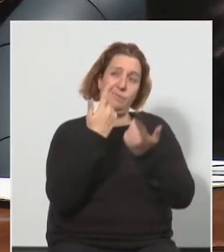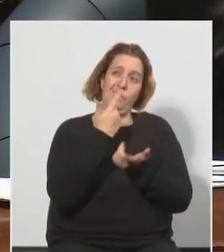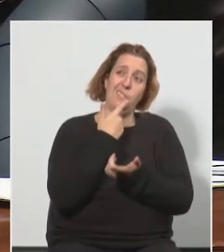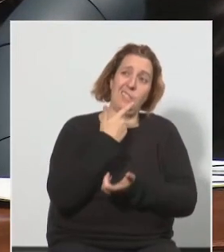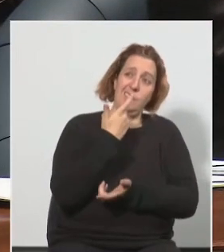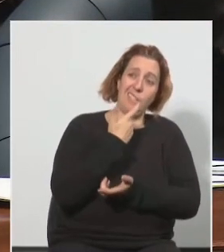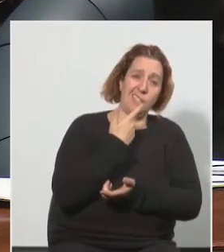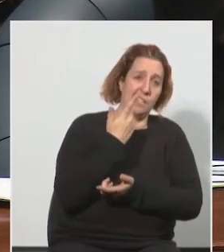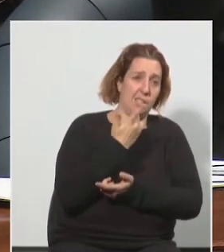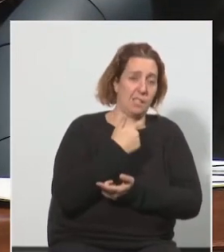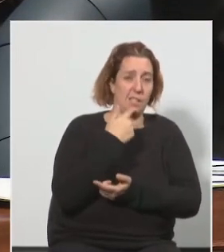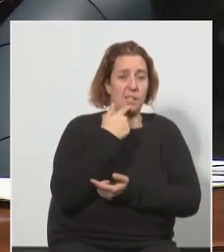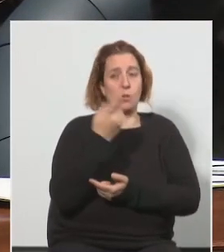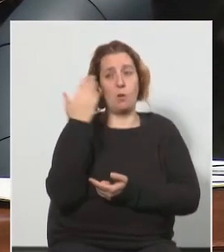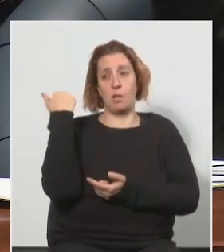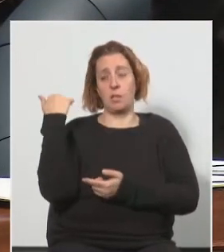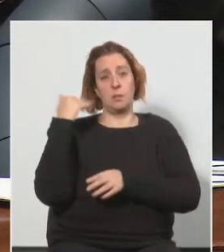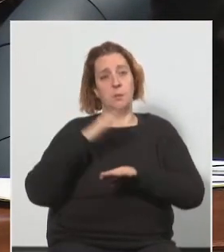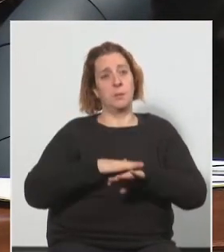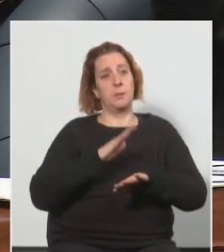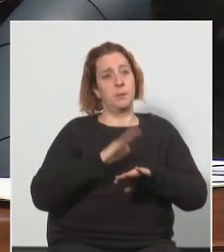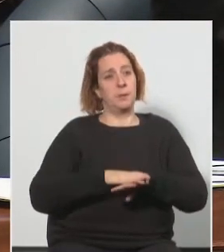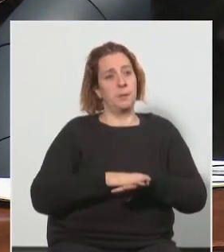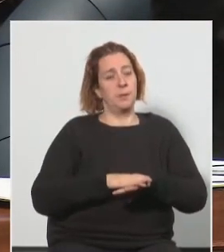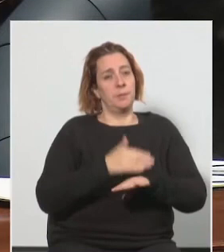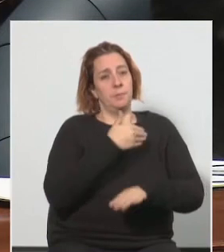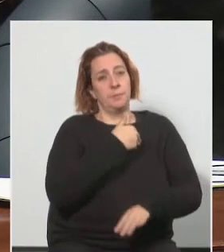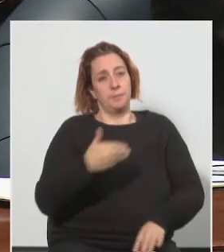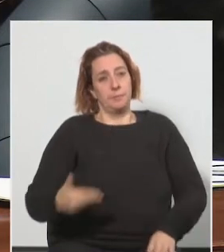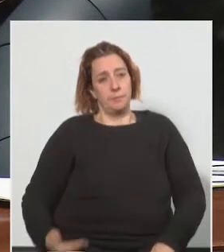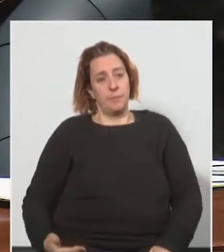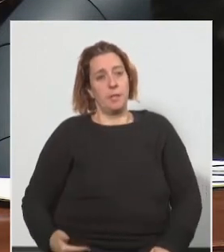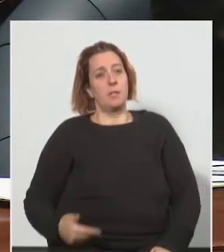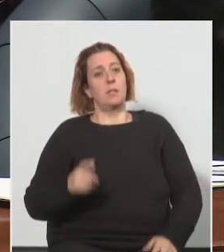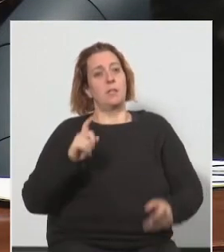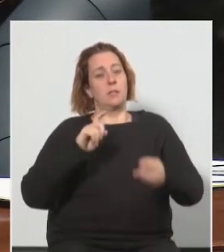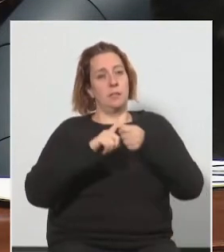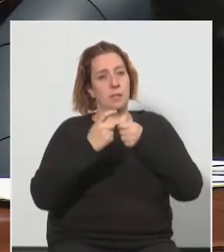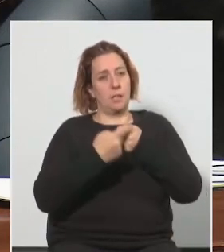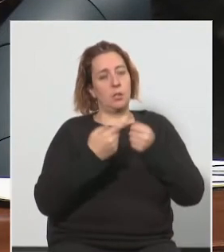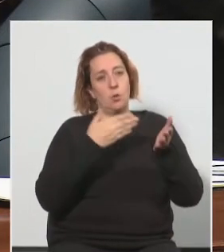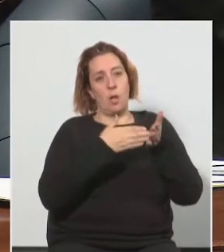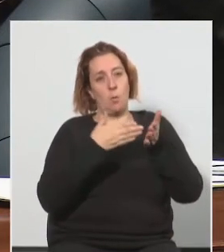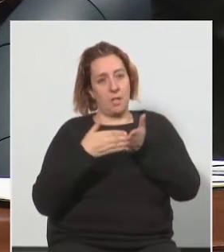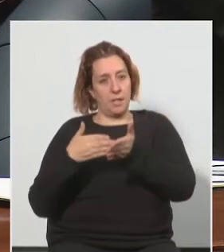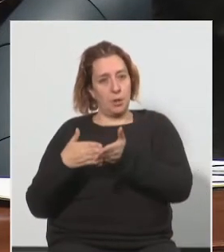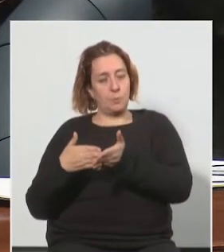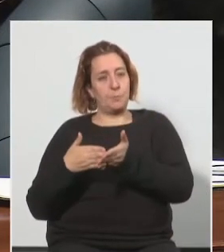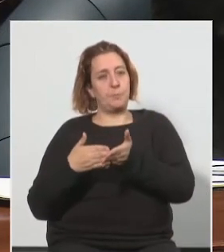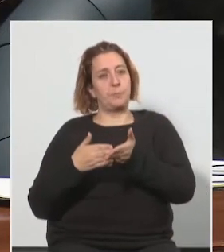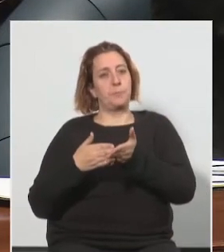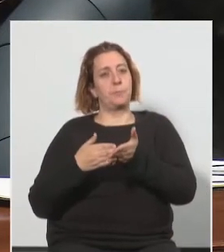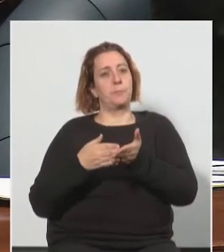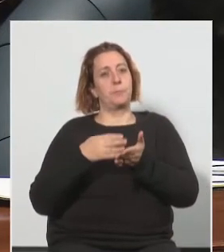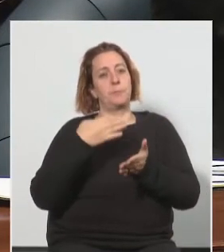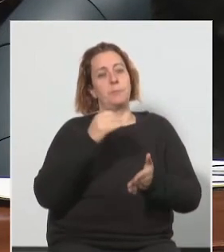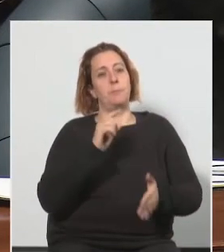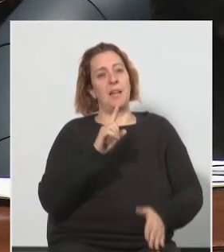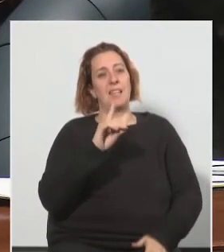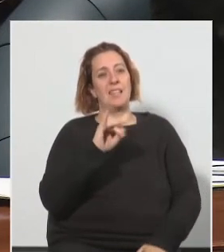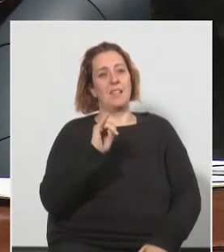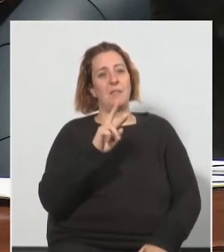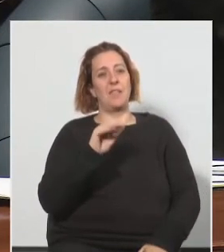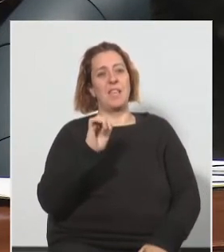reír, dijo en aquella oportunidad el presidente del sindicato aduanero, Roberto